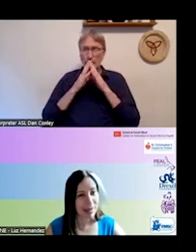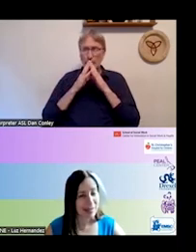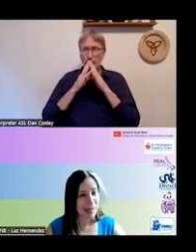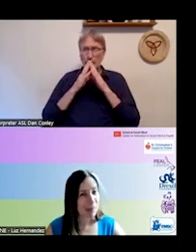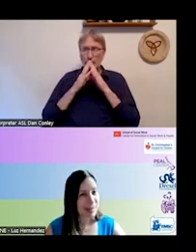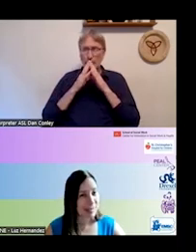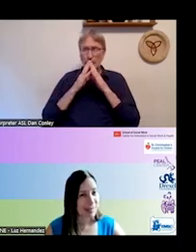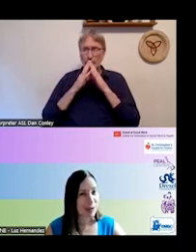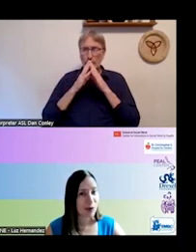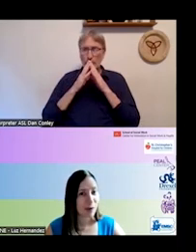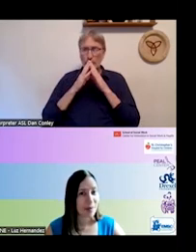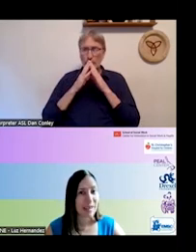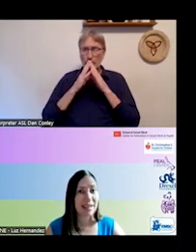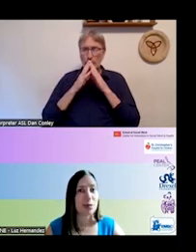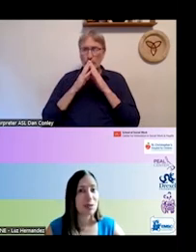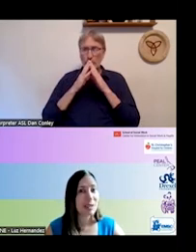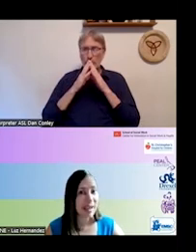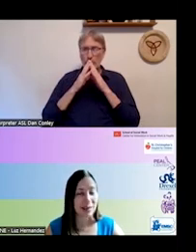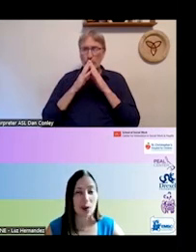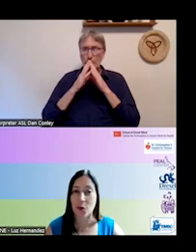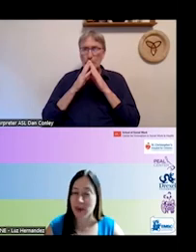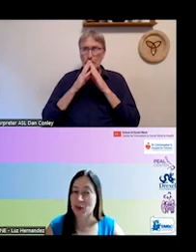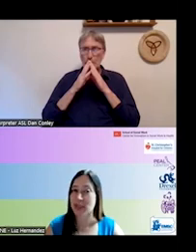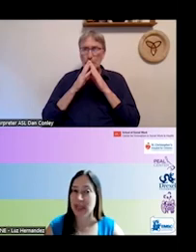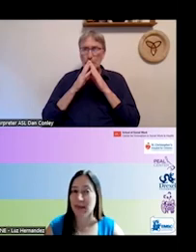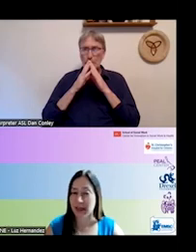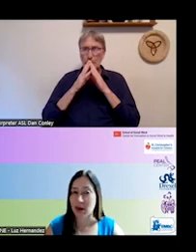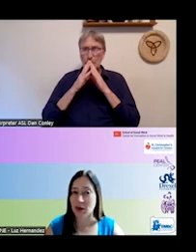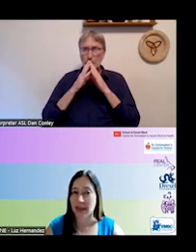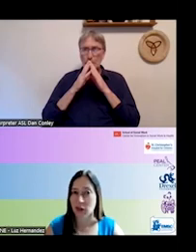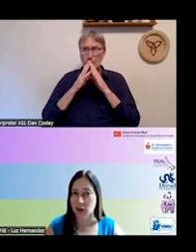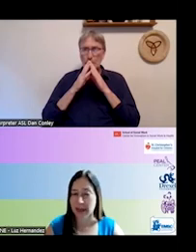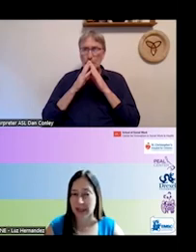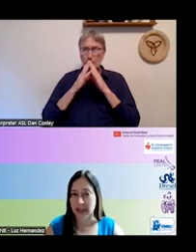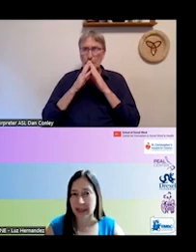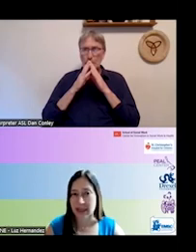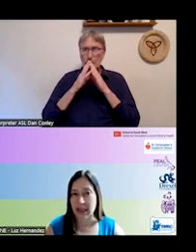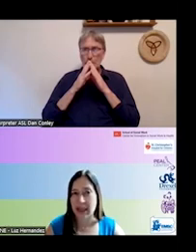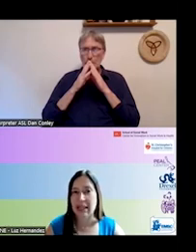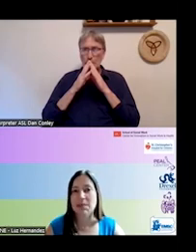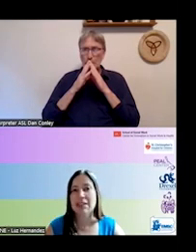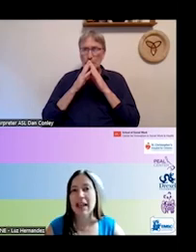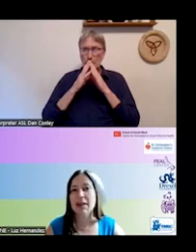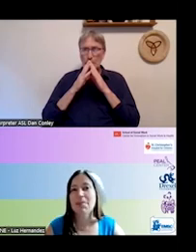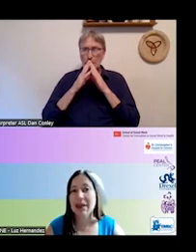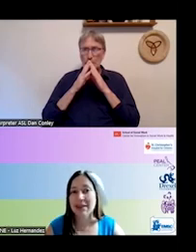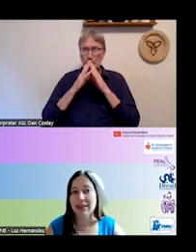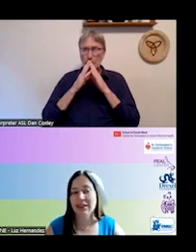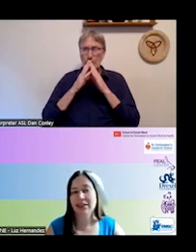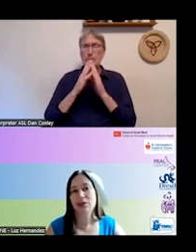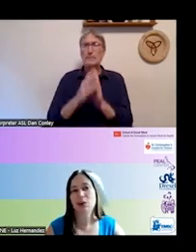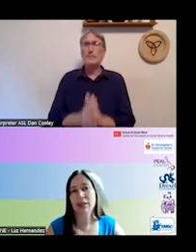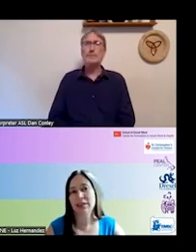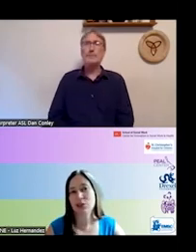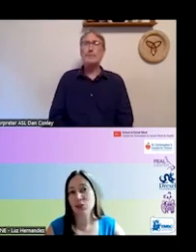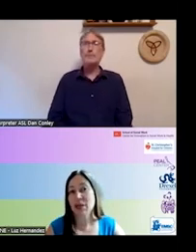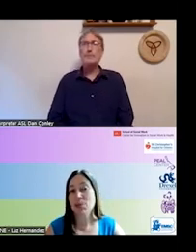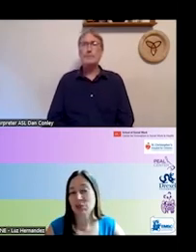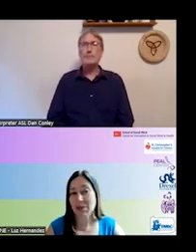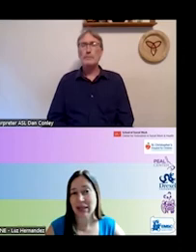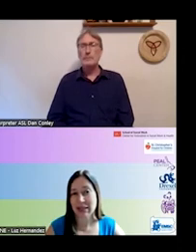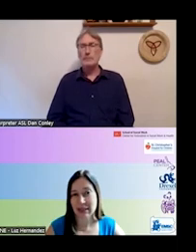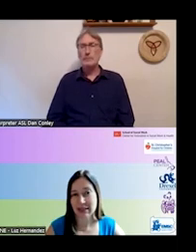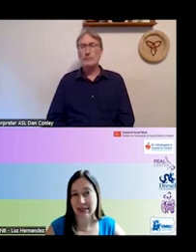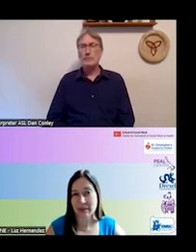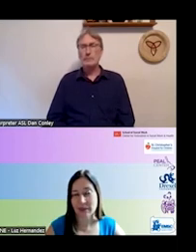de EMS y el paciente o su familia es crucial, como vimos en el video anteriormente, especialmente durante esos